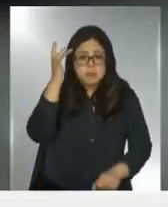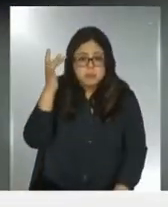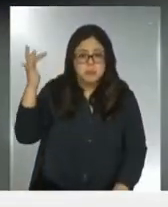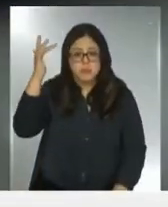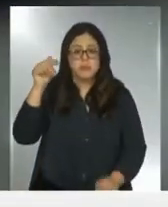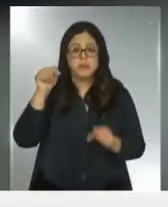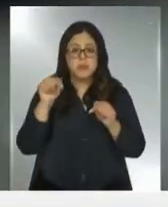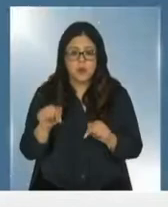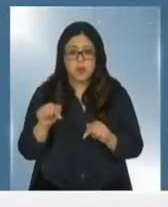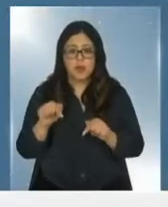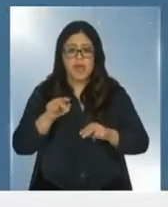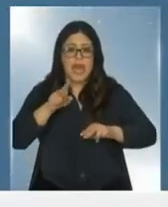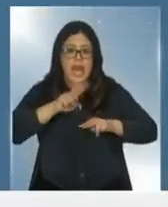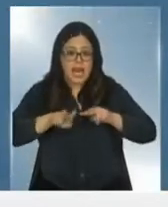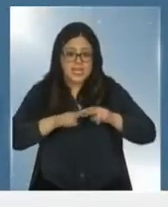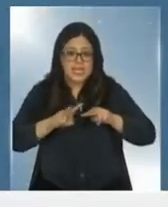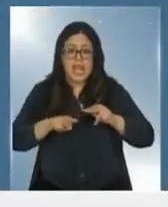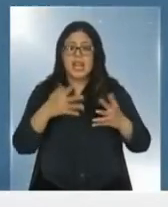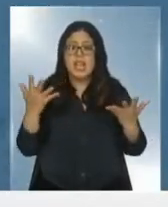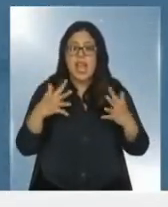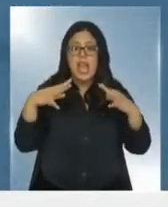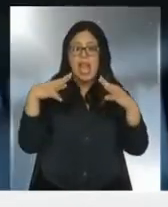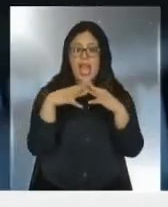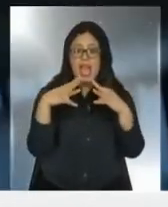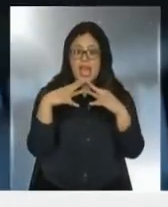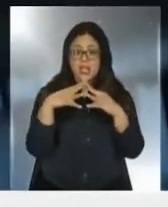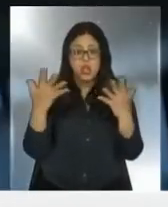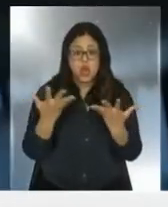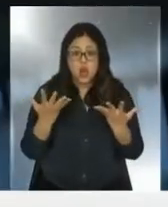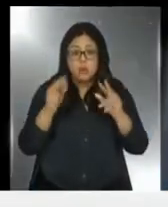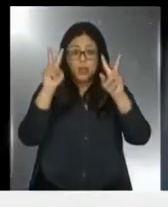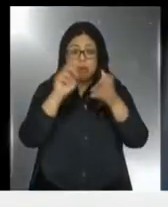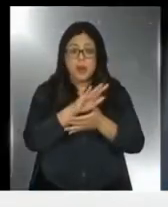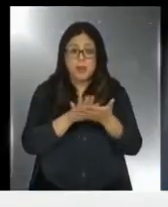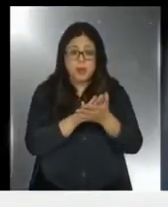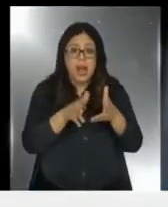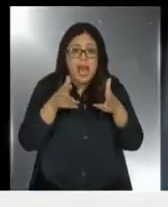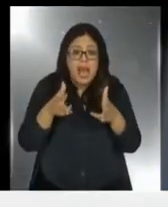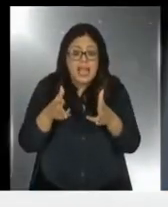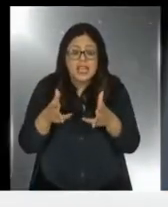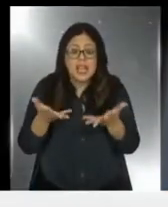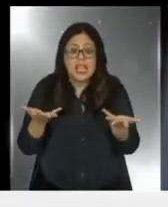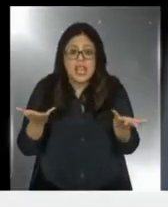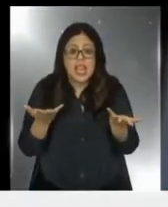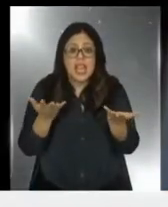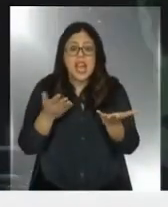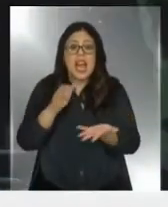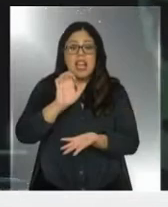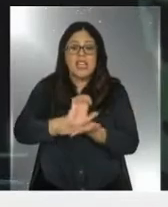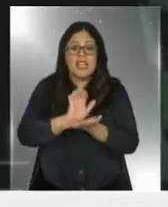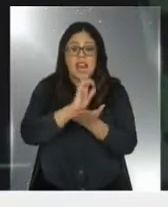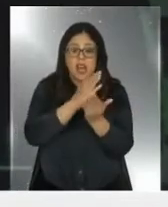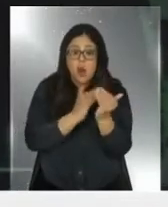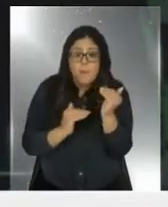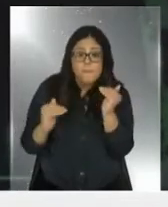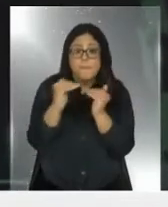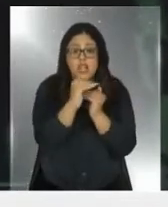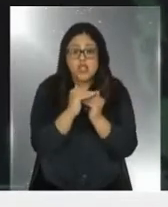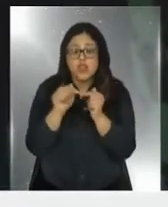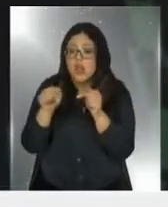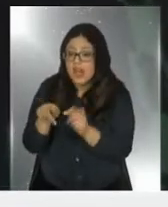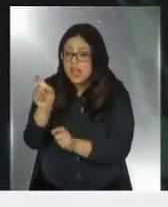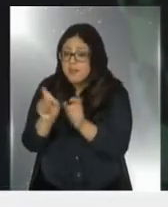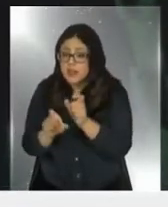que efectuaban en el ejército. ¿Cómo se efectuó el ataque al Estado Mayor conjunto? Los ciberatacantes generalmente utilizan